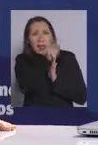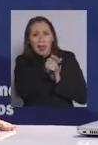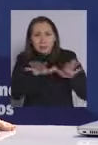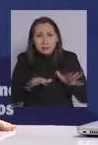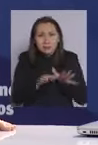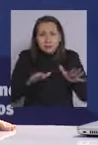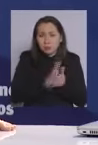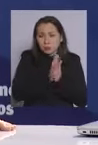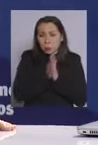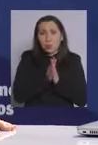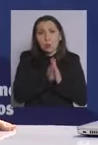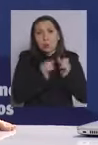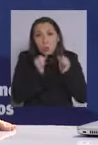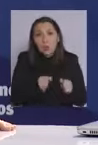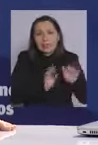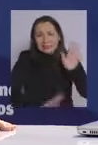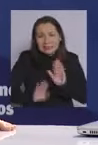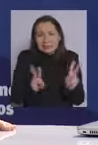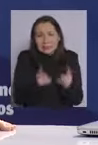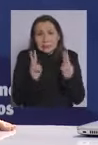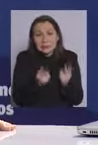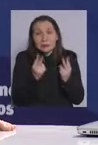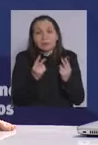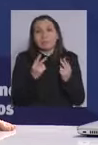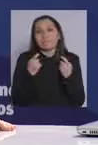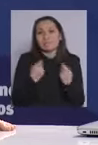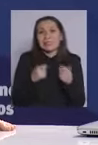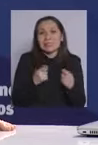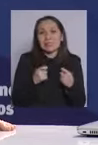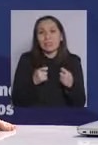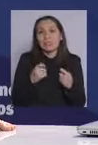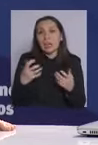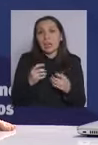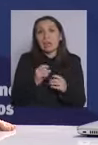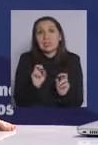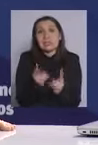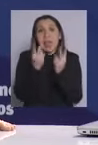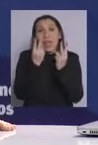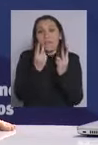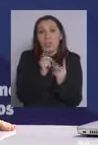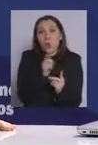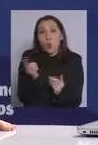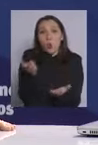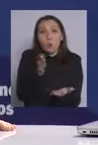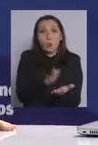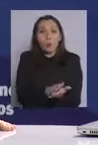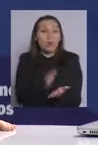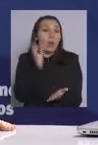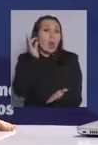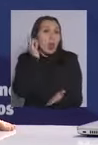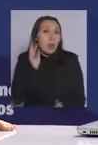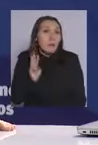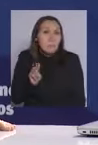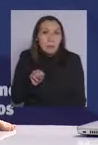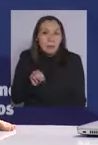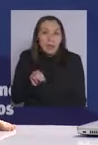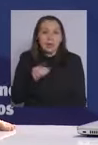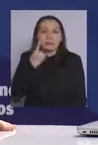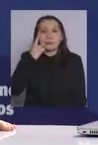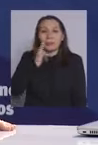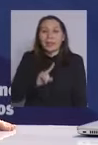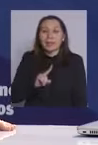esfuerzos posibles para lograr salvarle la vida a esta mamá,